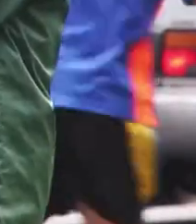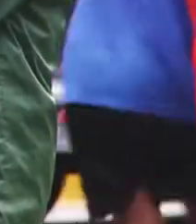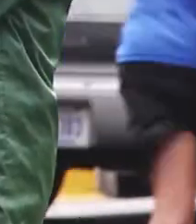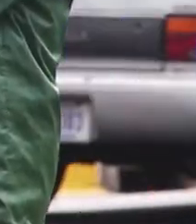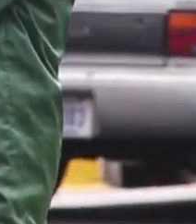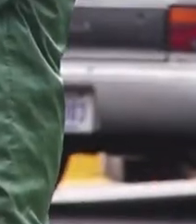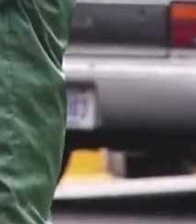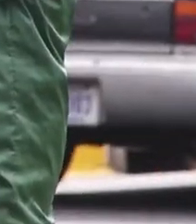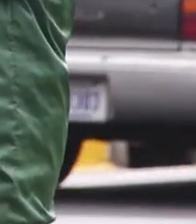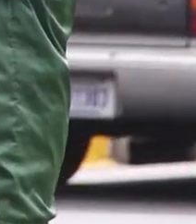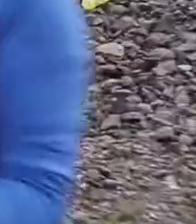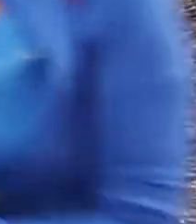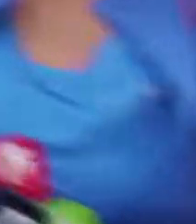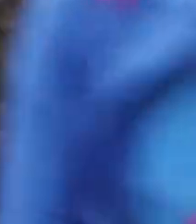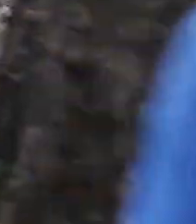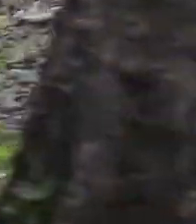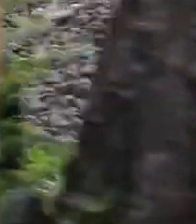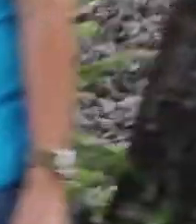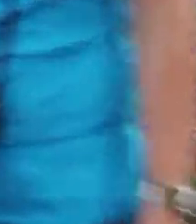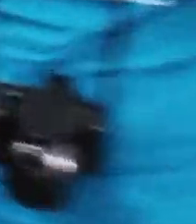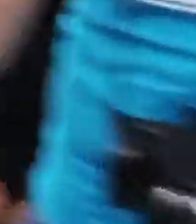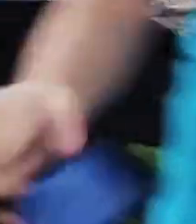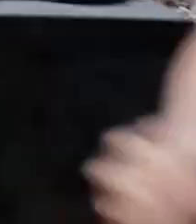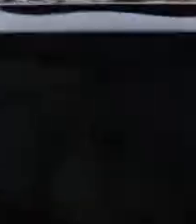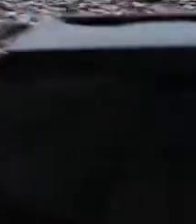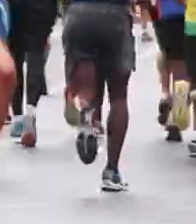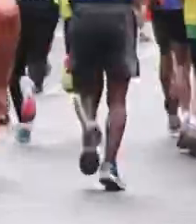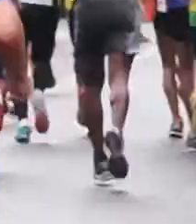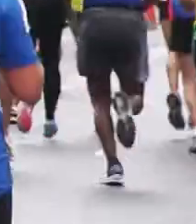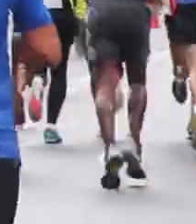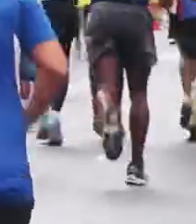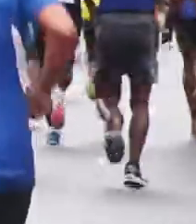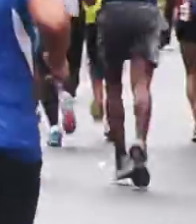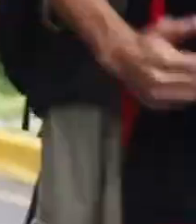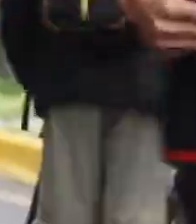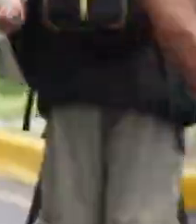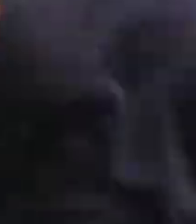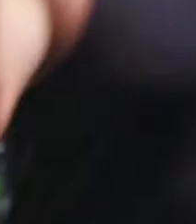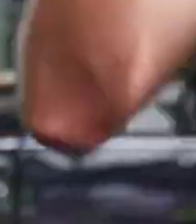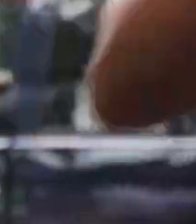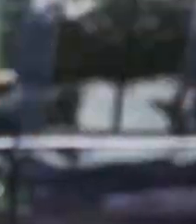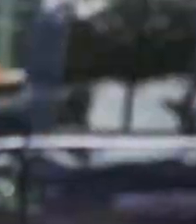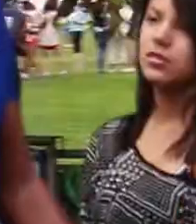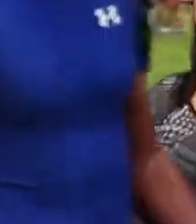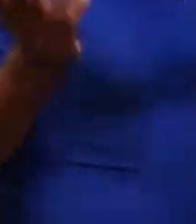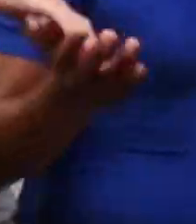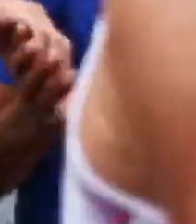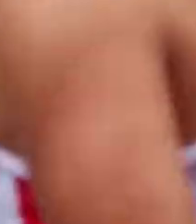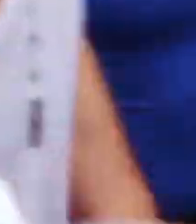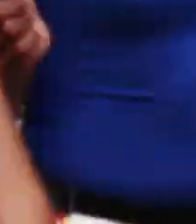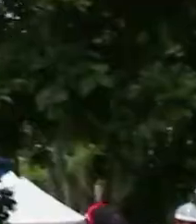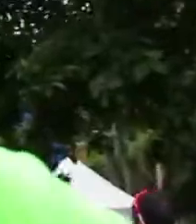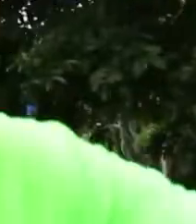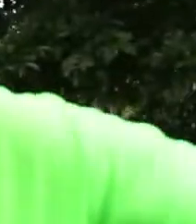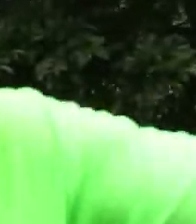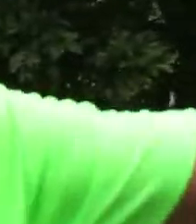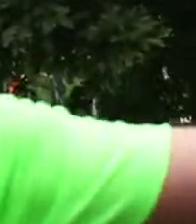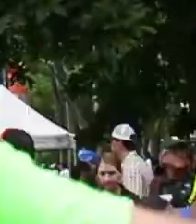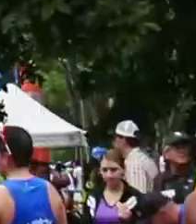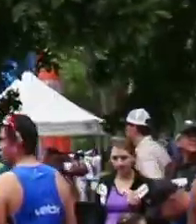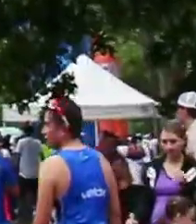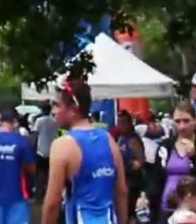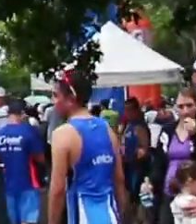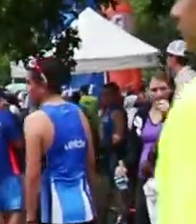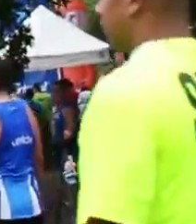Cero dolor. salió bien. Bien,